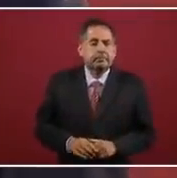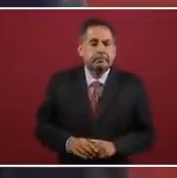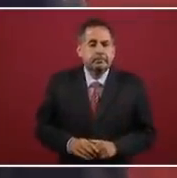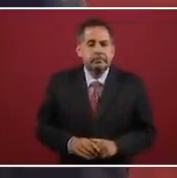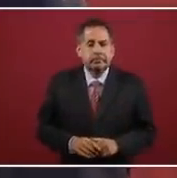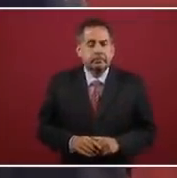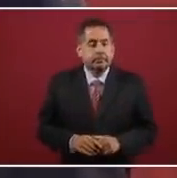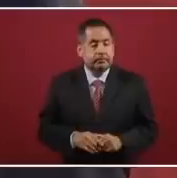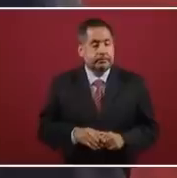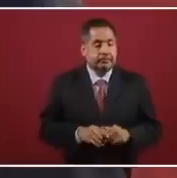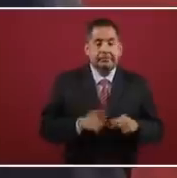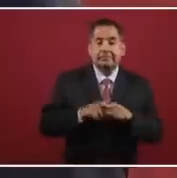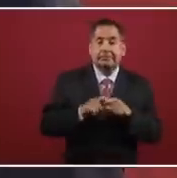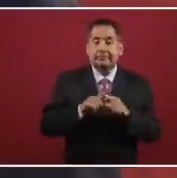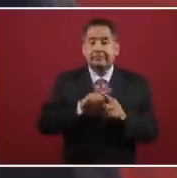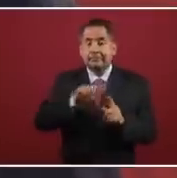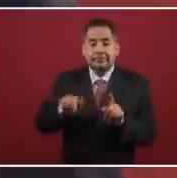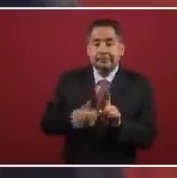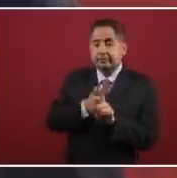provocar